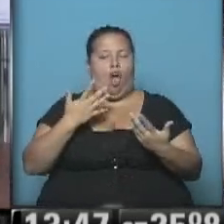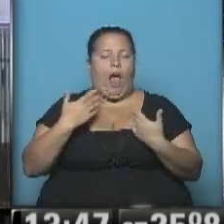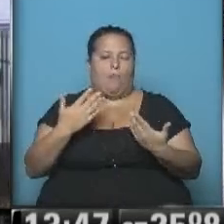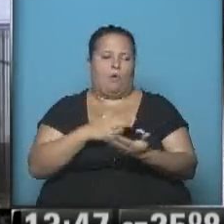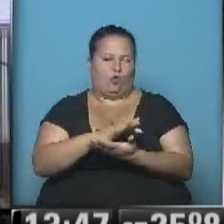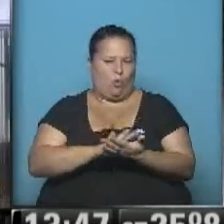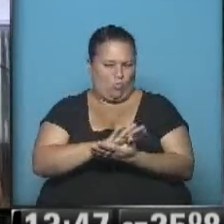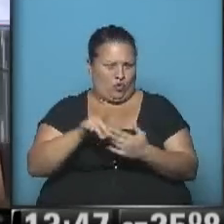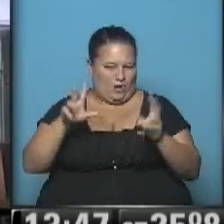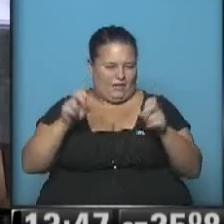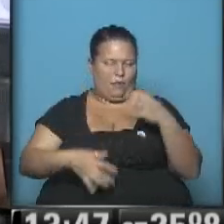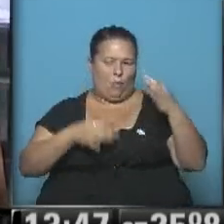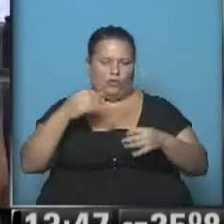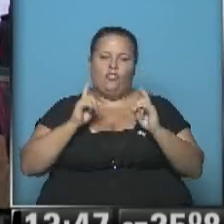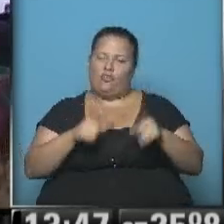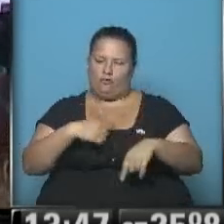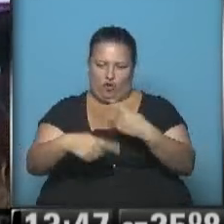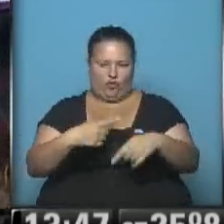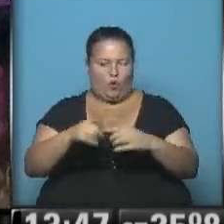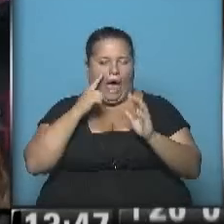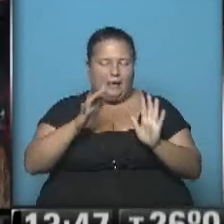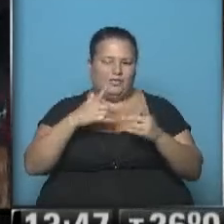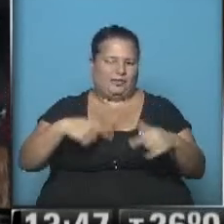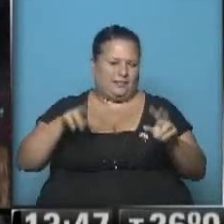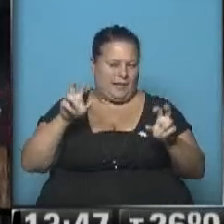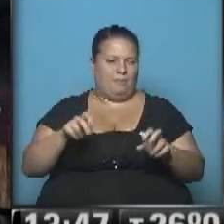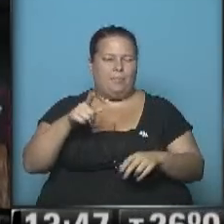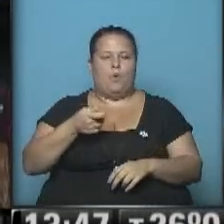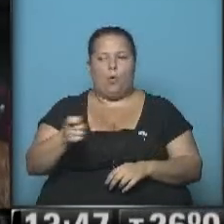pueda esclarecer este caso en la justicia. Vamos a seguir, por supuesto, atentos a este juicio. Ahora hablamos de la